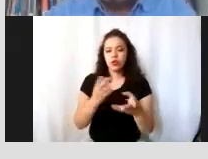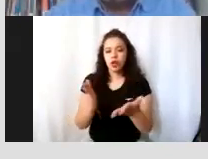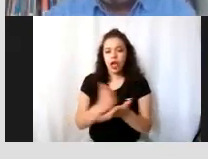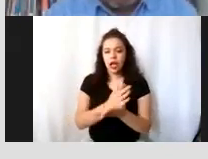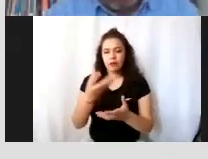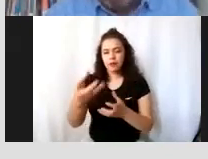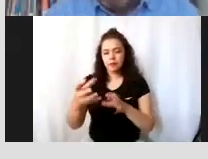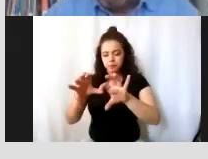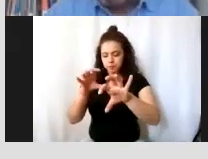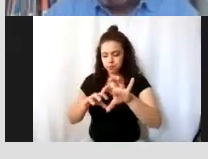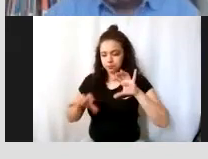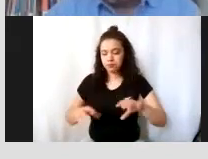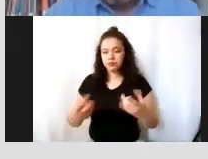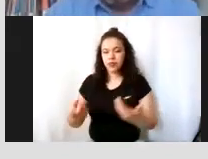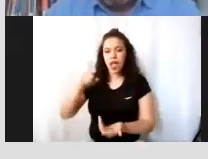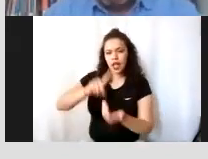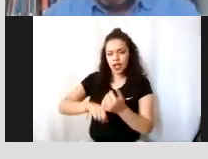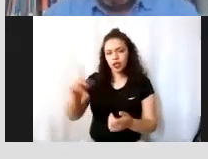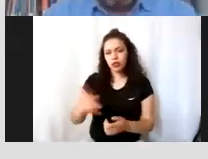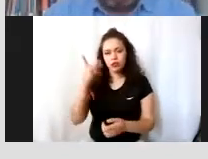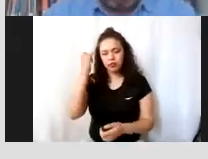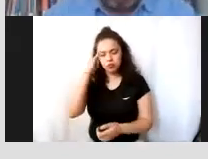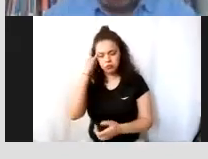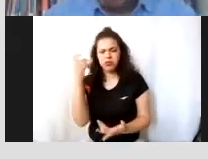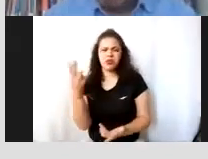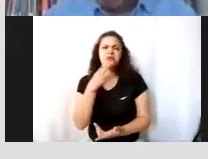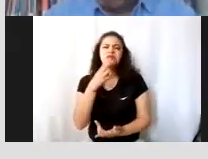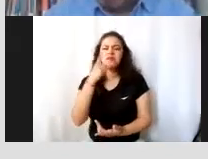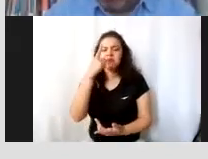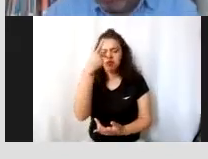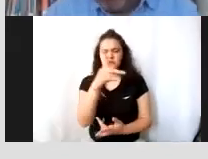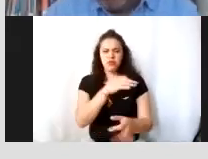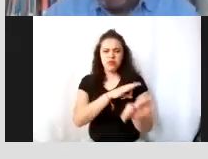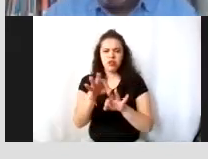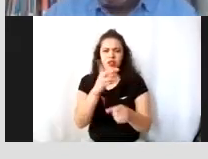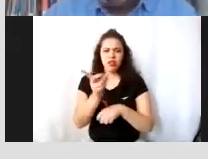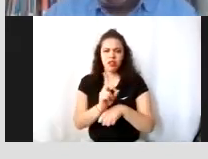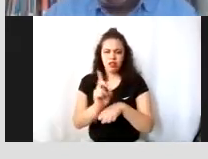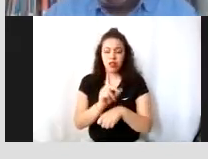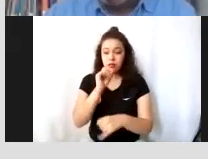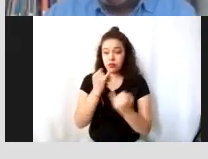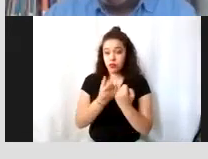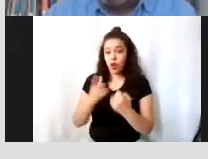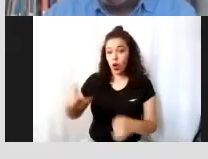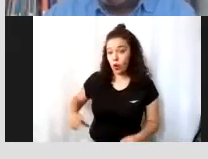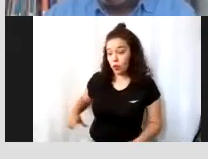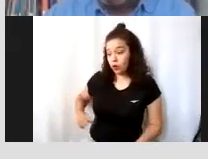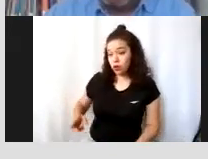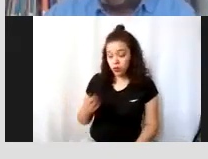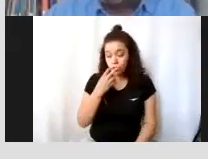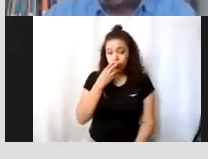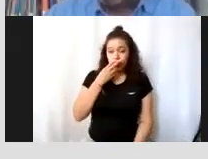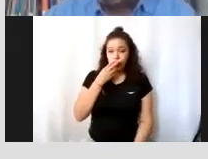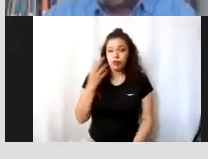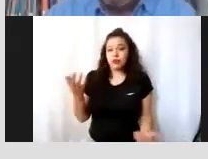etnia. Y está muy bien que la tengas, eso te sirve para tu trabajo cotidiano, pero eso también le sirve al gobierno.